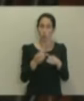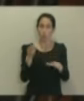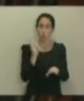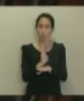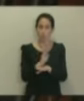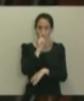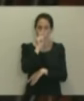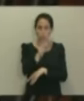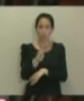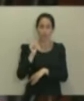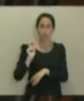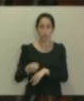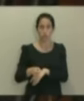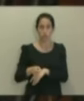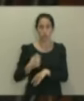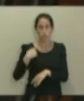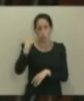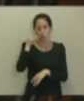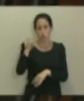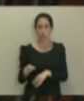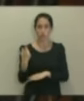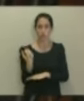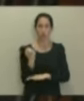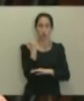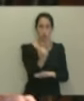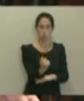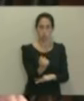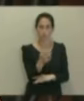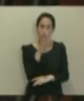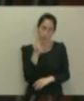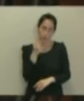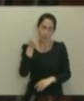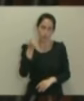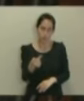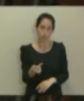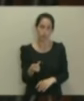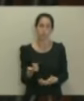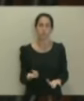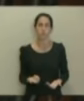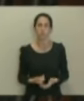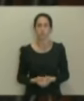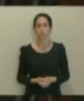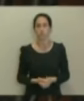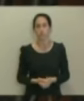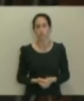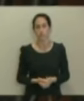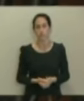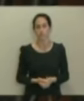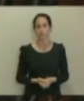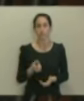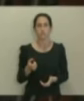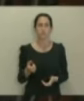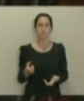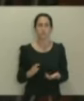Socialista cuenta con su beneplácito y con su apoyo, ya lo he dicho ahora. Por lo tanto, en fin, no dejémonos de